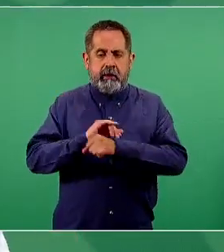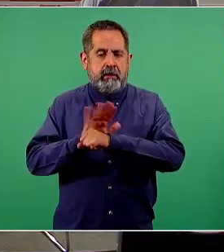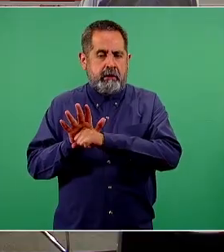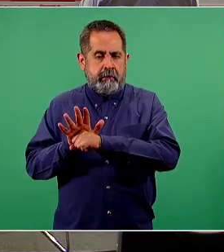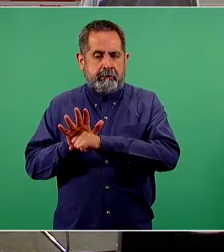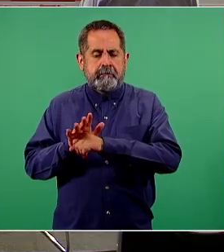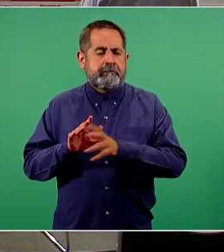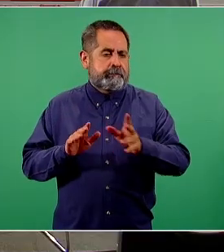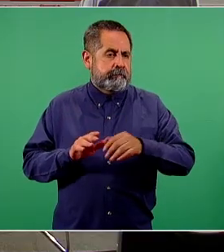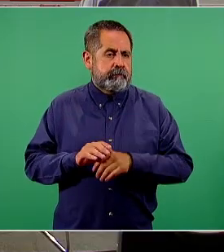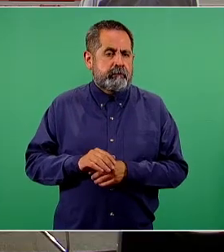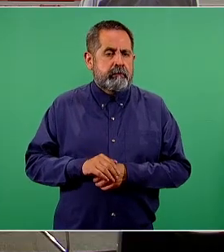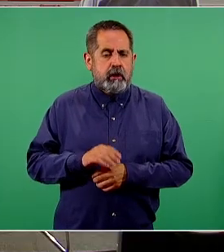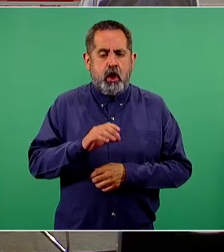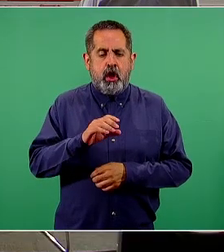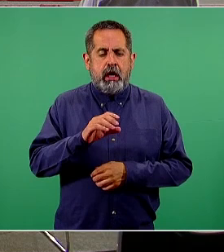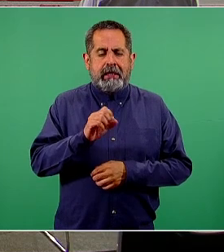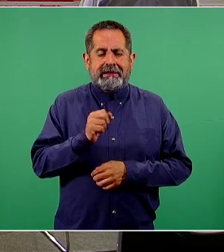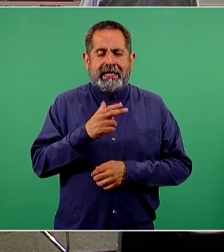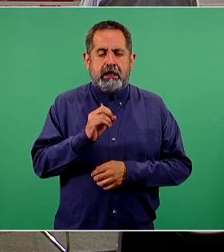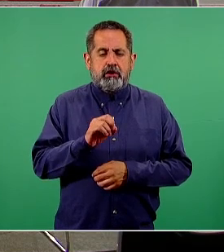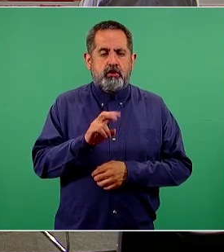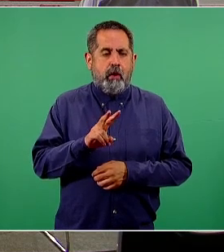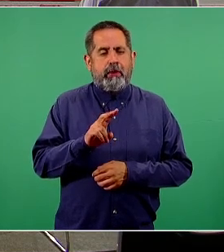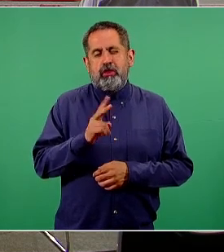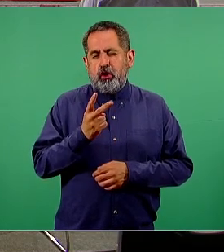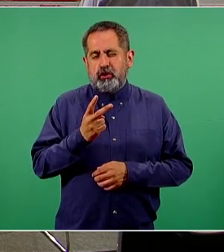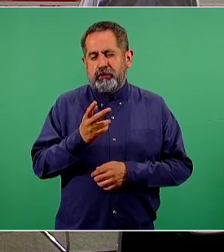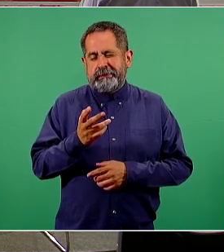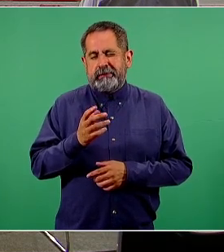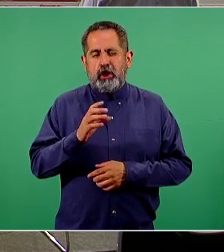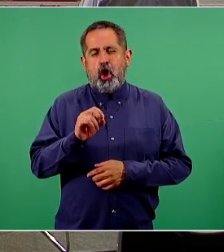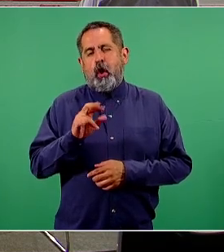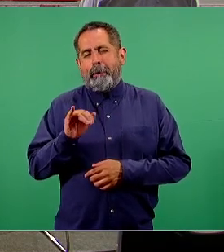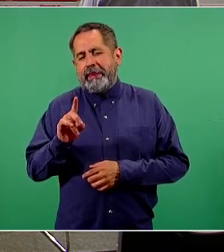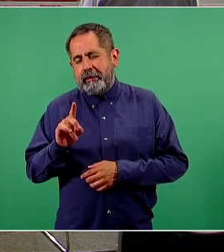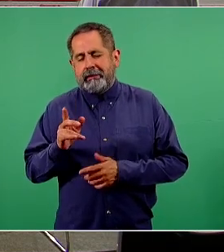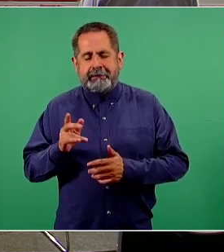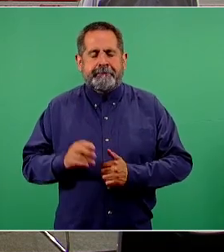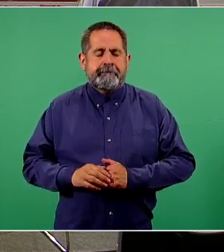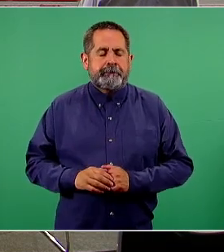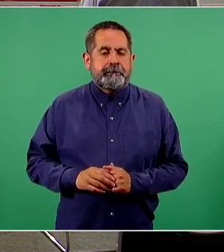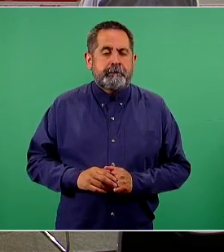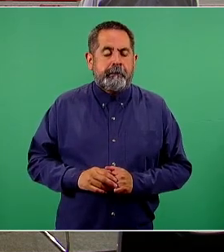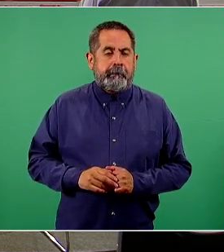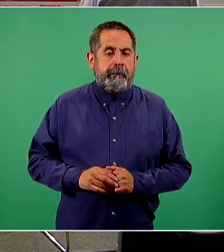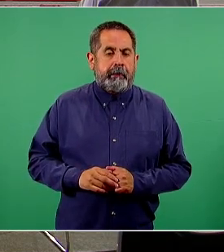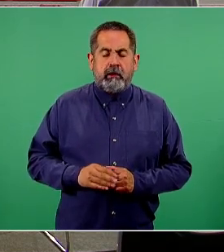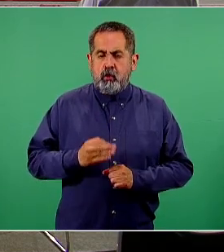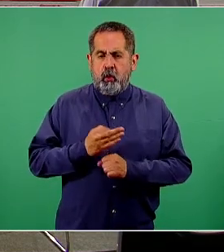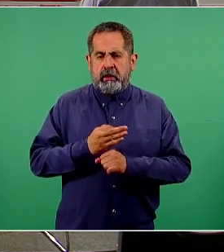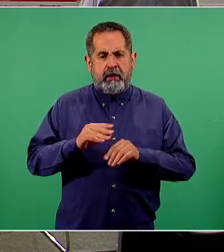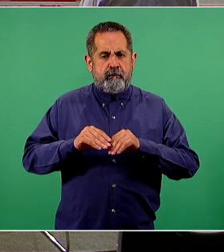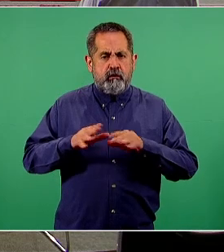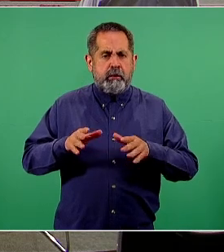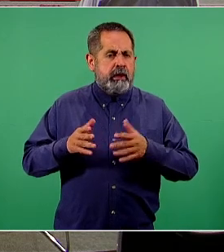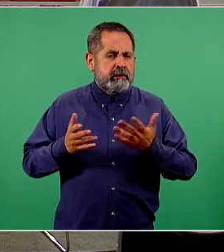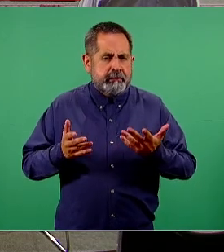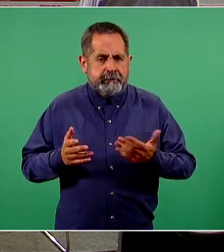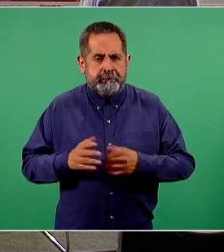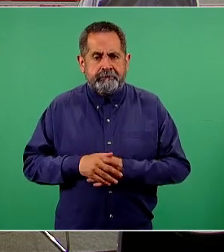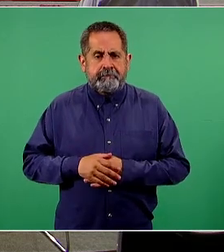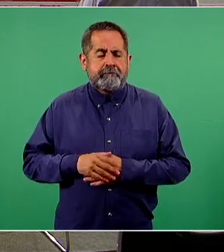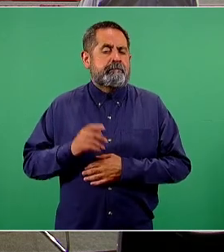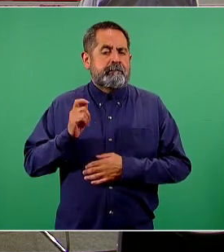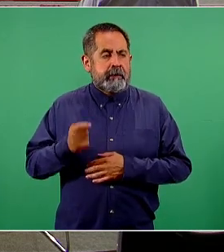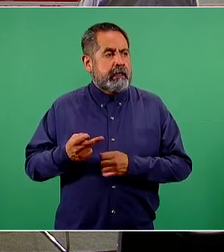la pandemia causada por el coronavirus SARS-CoV-2. Hoy tenemos como información general el curso